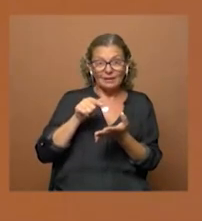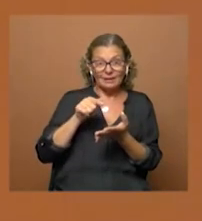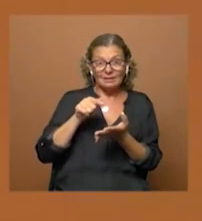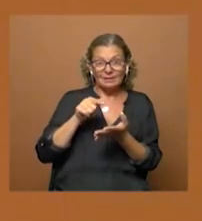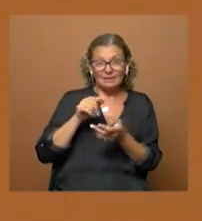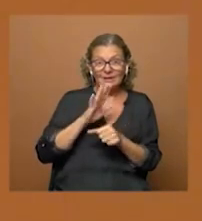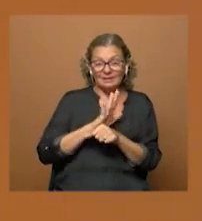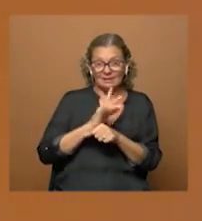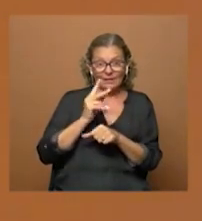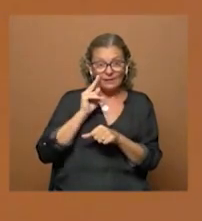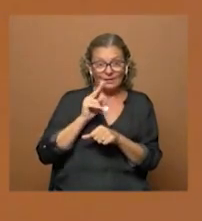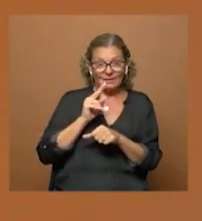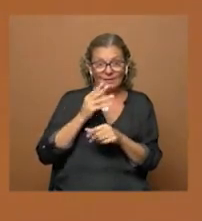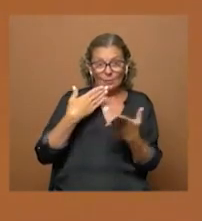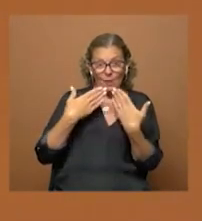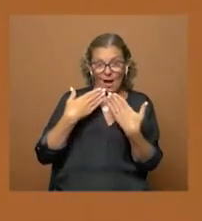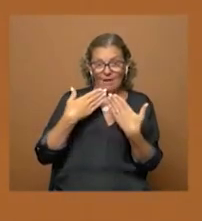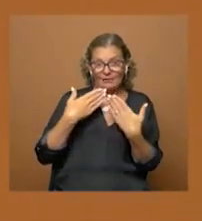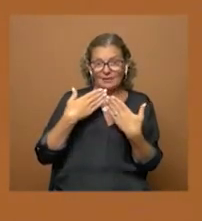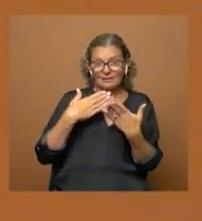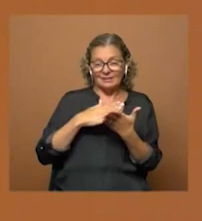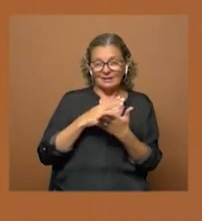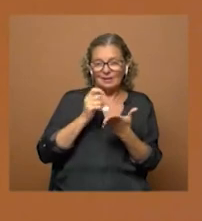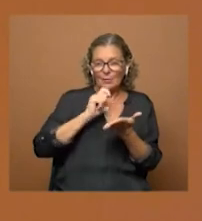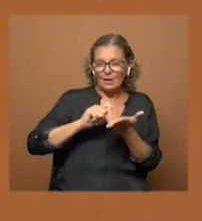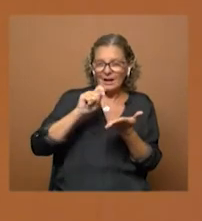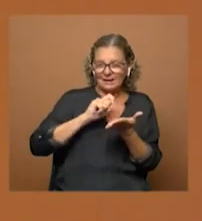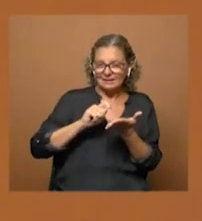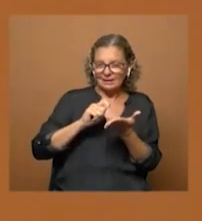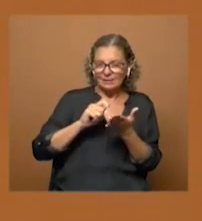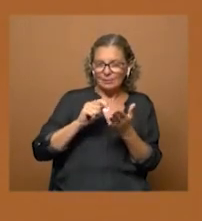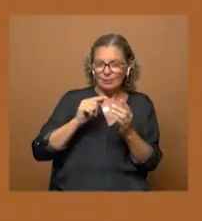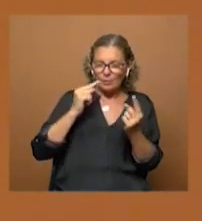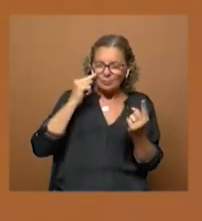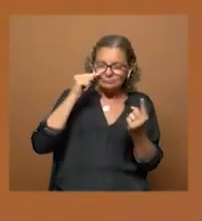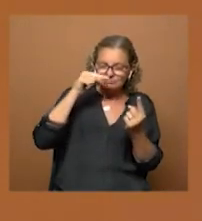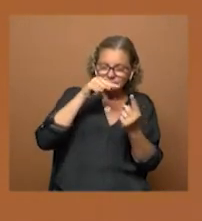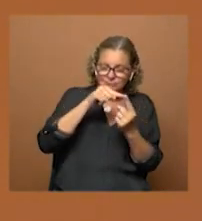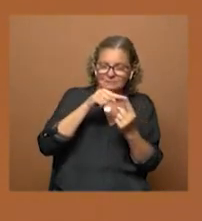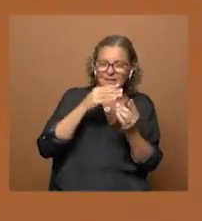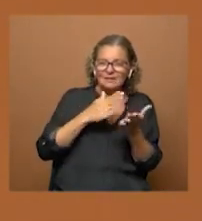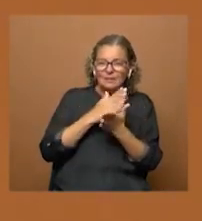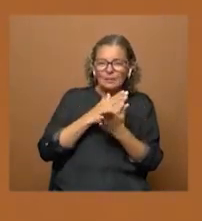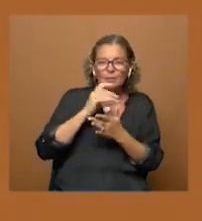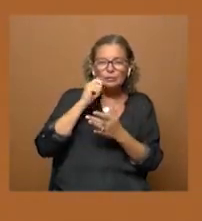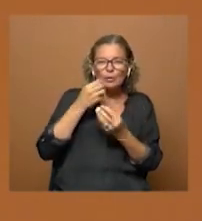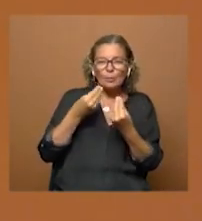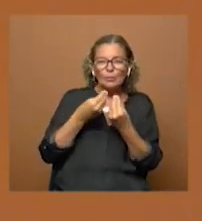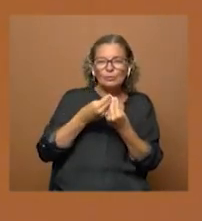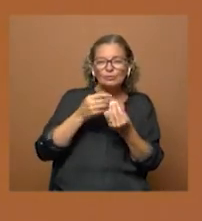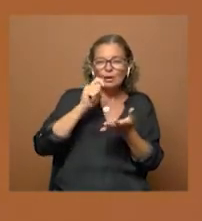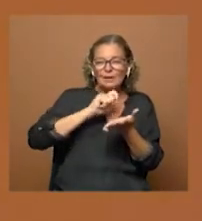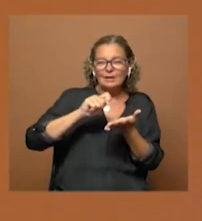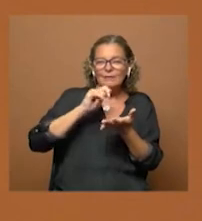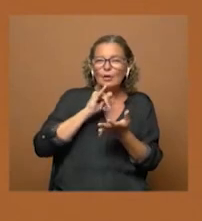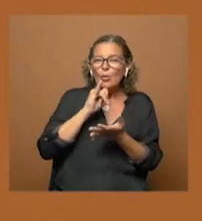de este artista viste porque es como hablan y si la letra es como que le lo que le pongo más énfasis y aparte siempre me gustó mucho escribir cuentos poemas